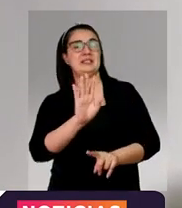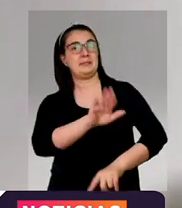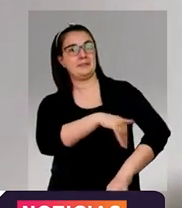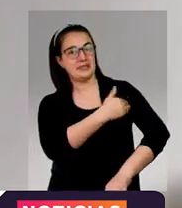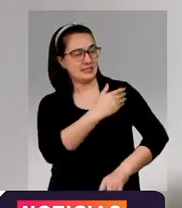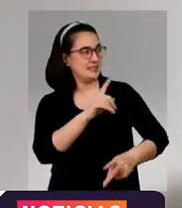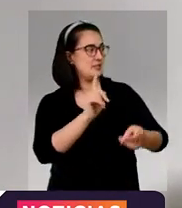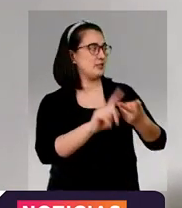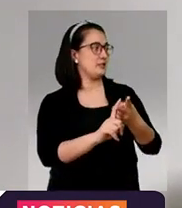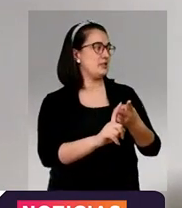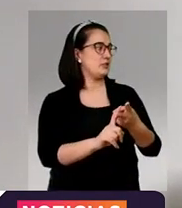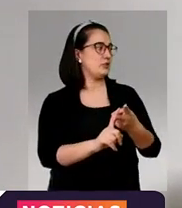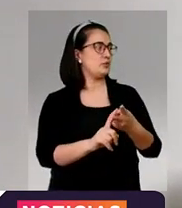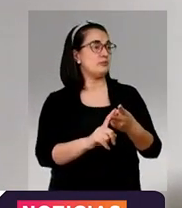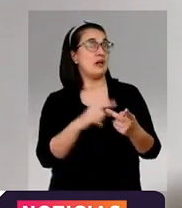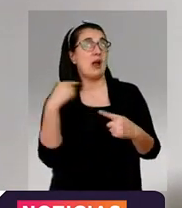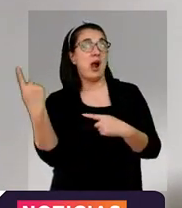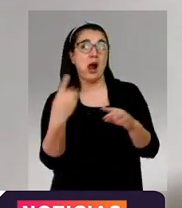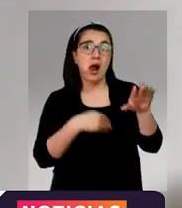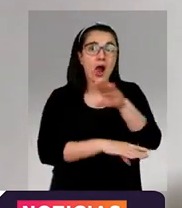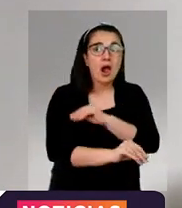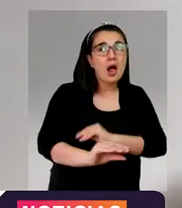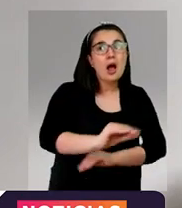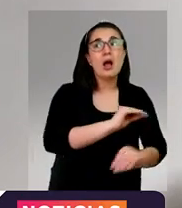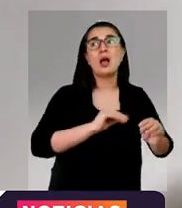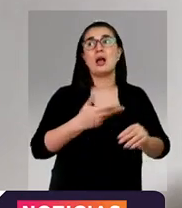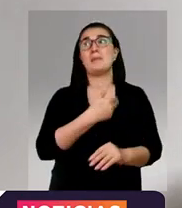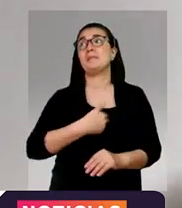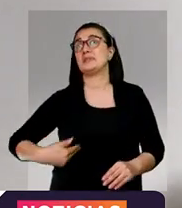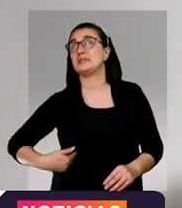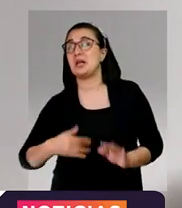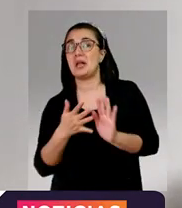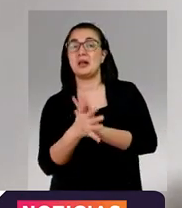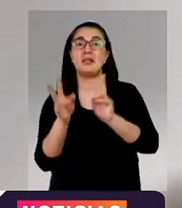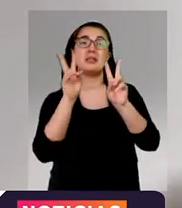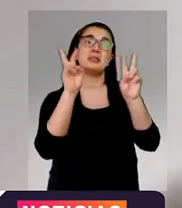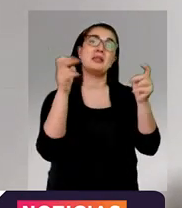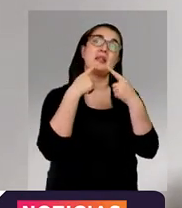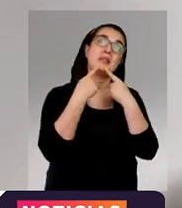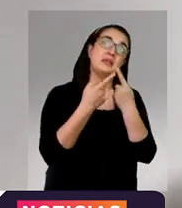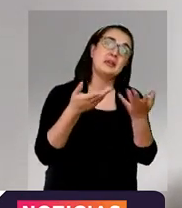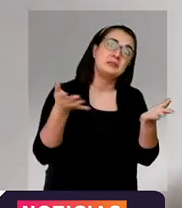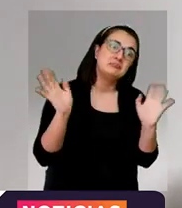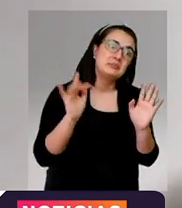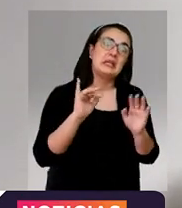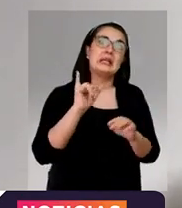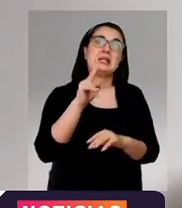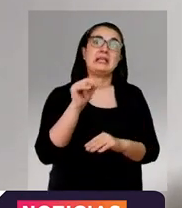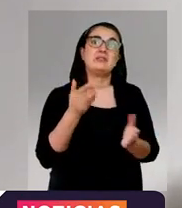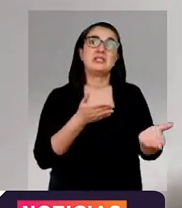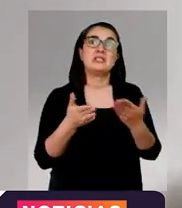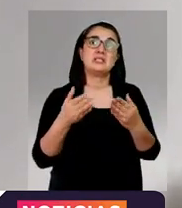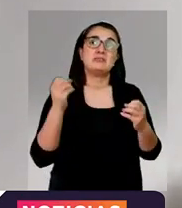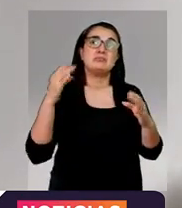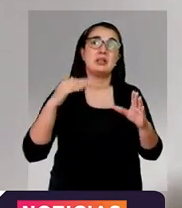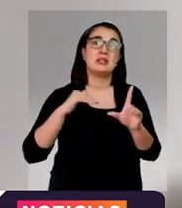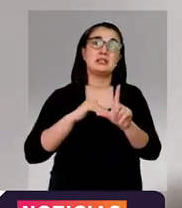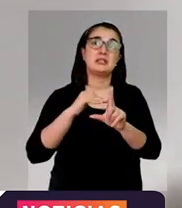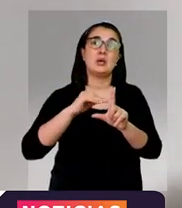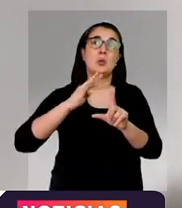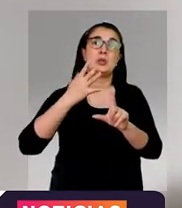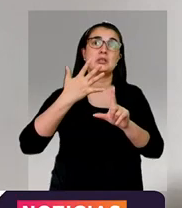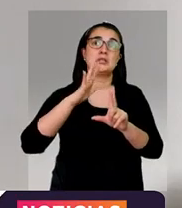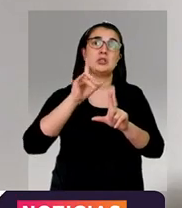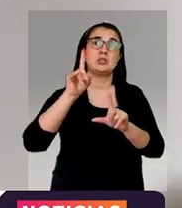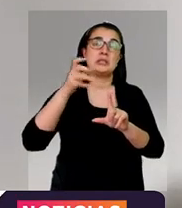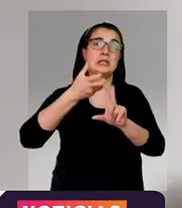ha filtrado, el propio presidente ha dicho que el tema de el IVA a servicios públicos en estratos 4, 5 y 6 se retiraría, que el